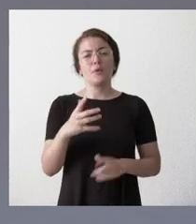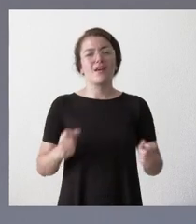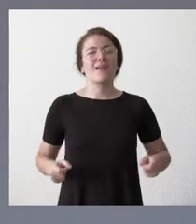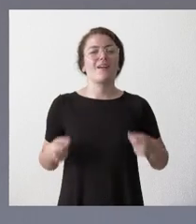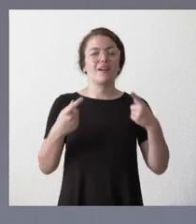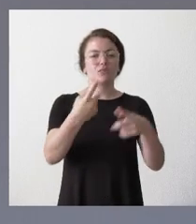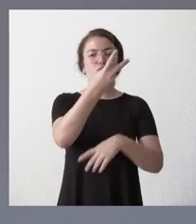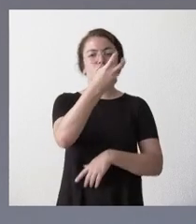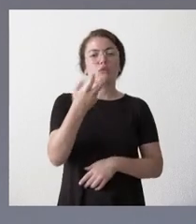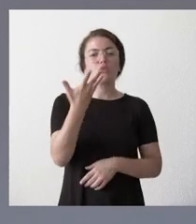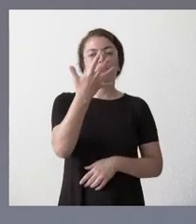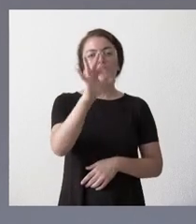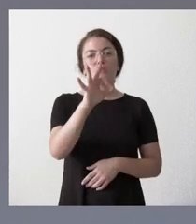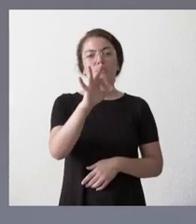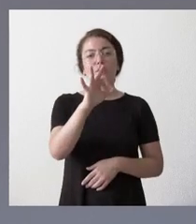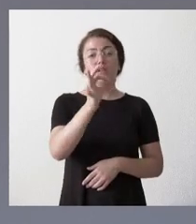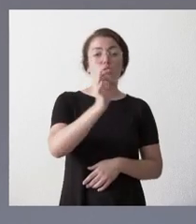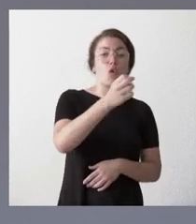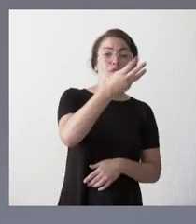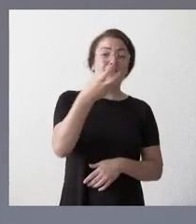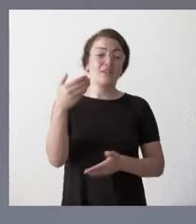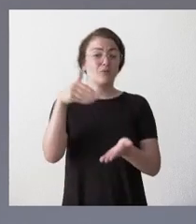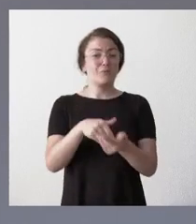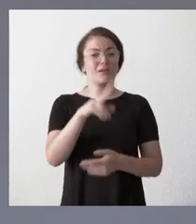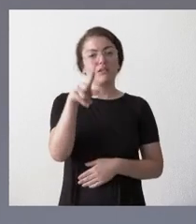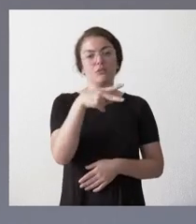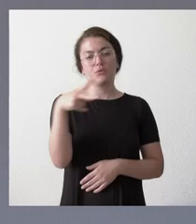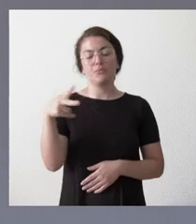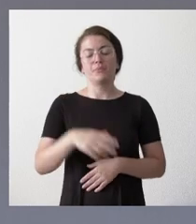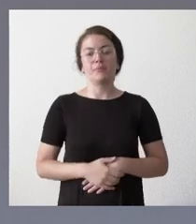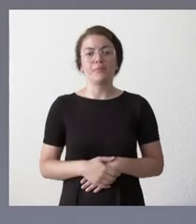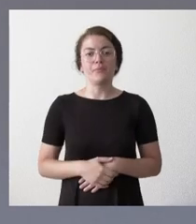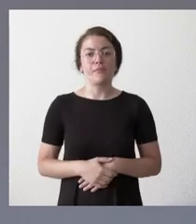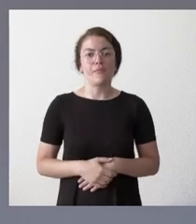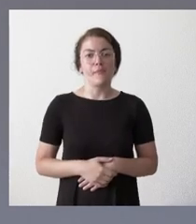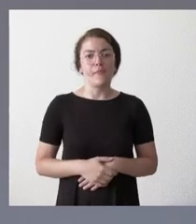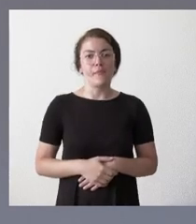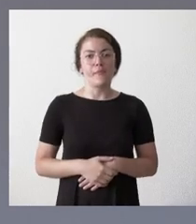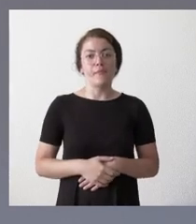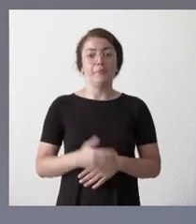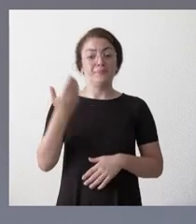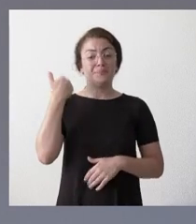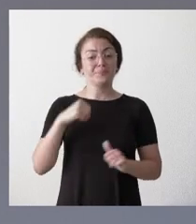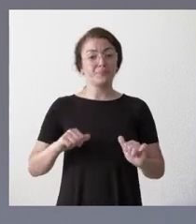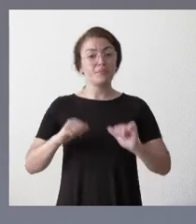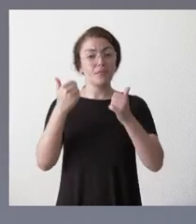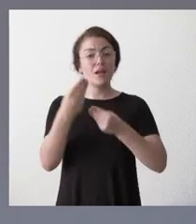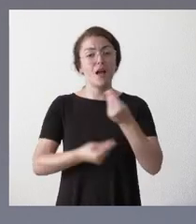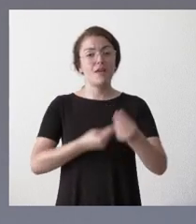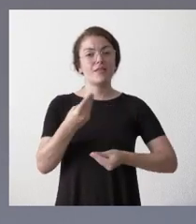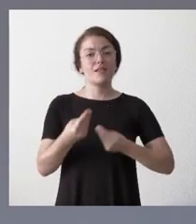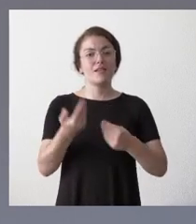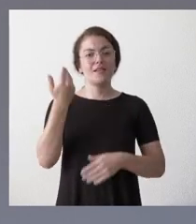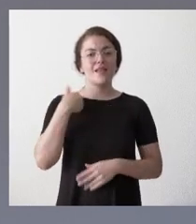de 250 o 300.000 euros. Esto se va a implementar, se está haciendo ya, hemos hablado con